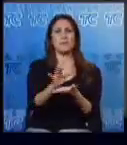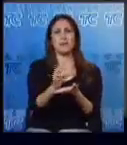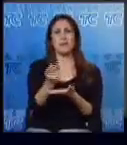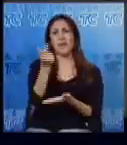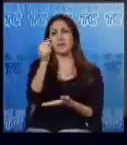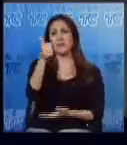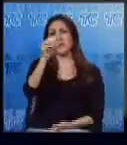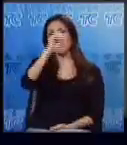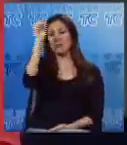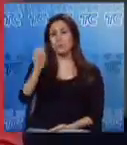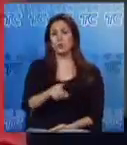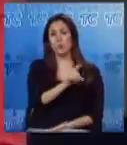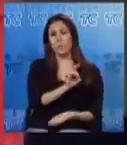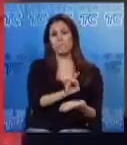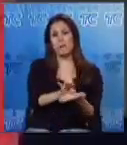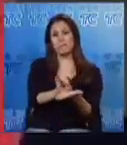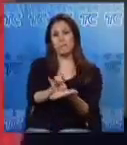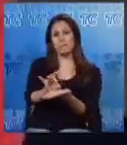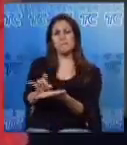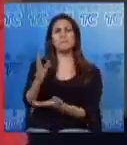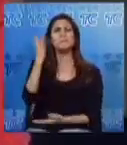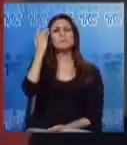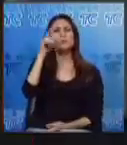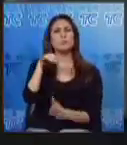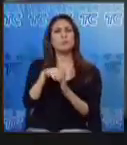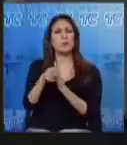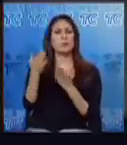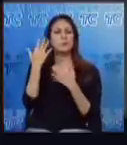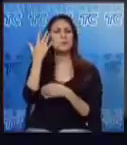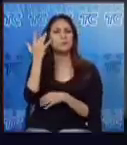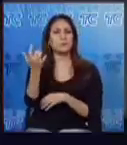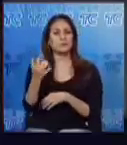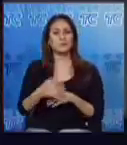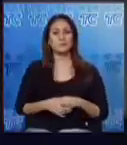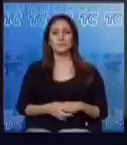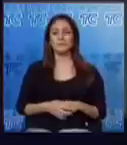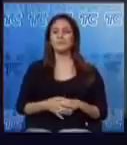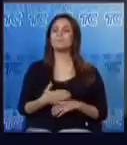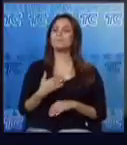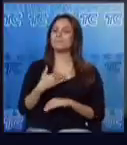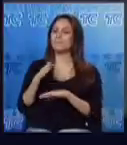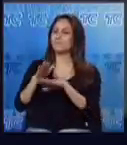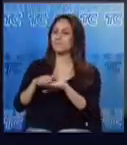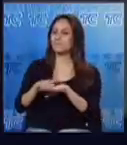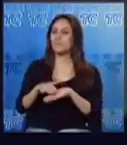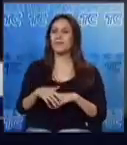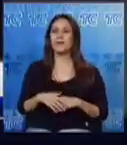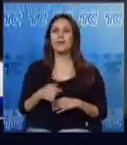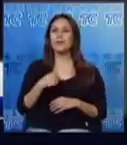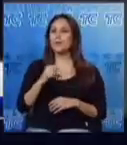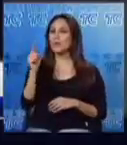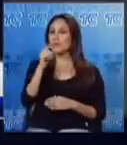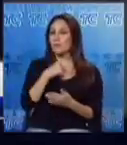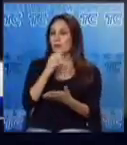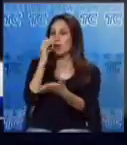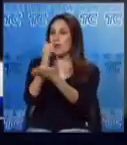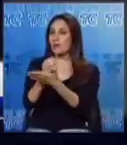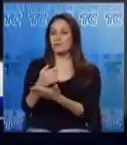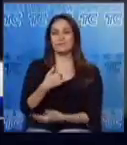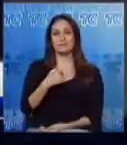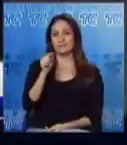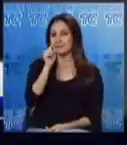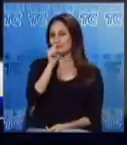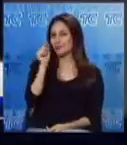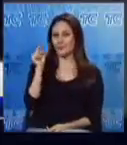del 10% de su personal. Vea, Cintia, yo no la voy a atacar a usted,